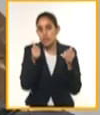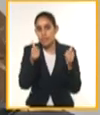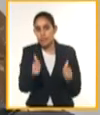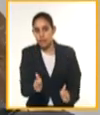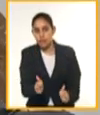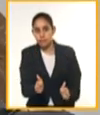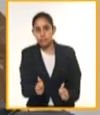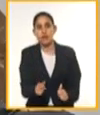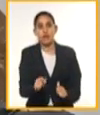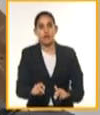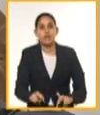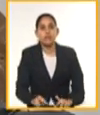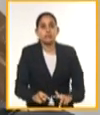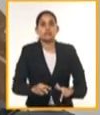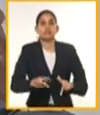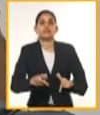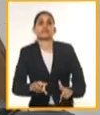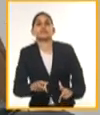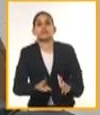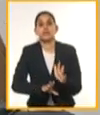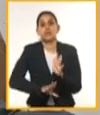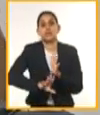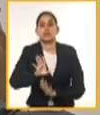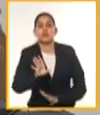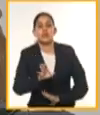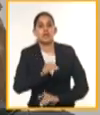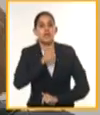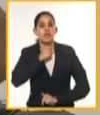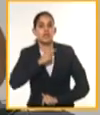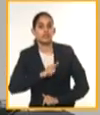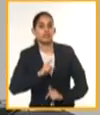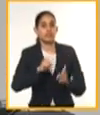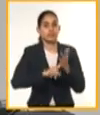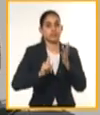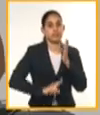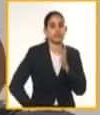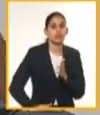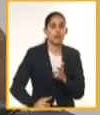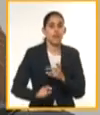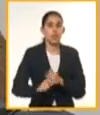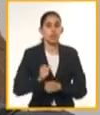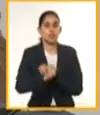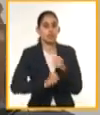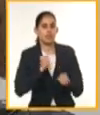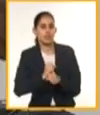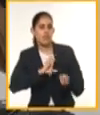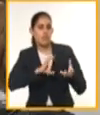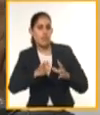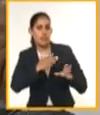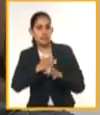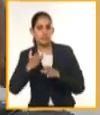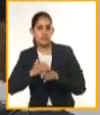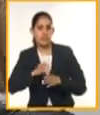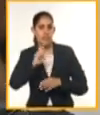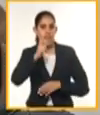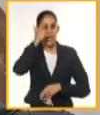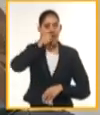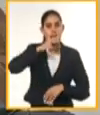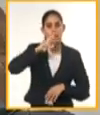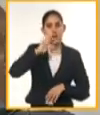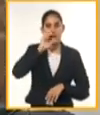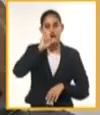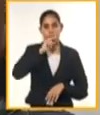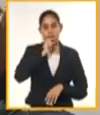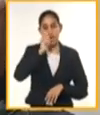comenzar a generar energía eléctrica utilizando el carbón, que ya lo estaban desestimando para avanzar